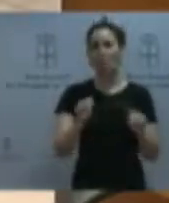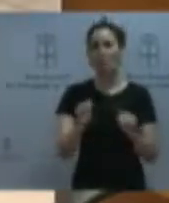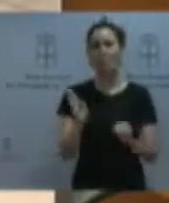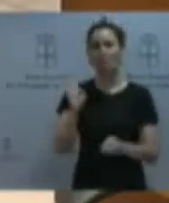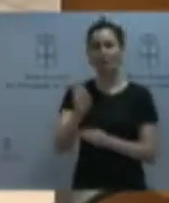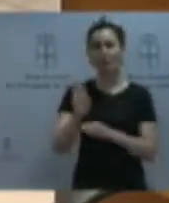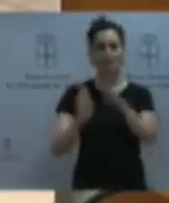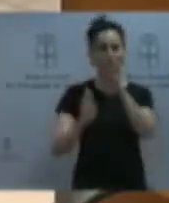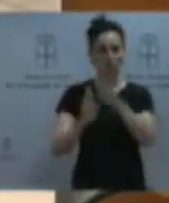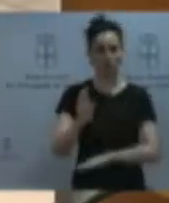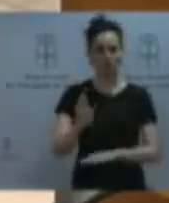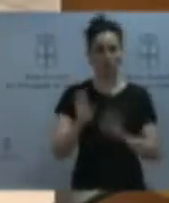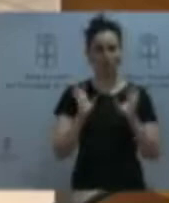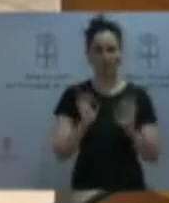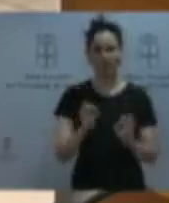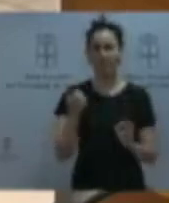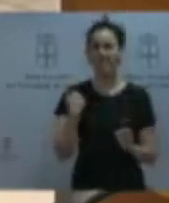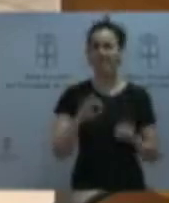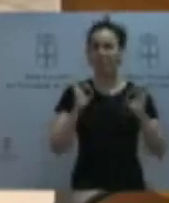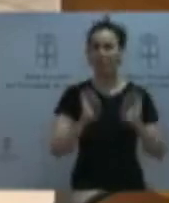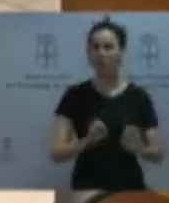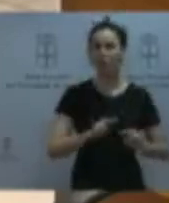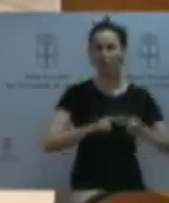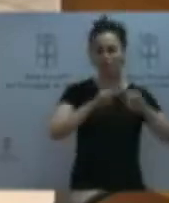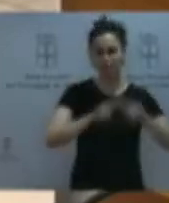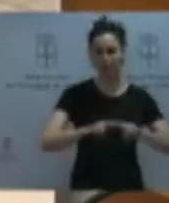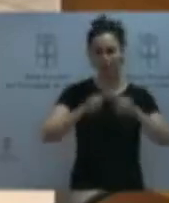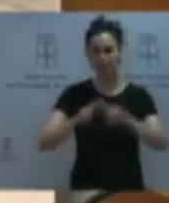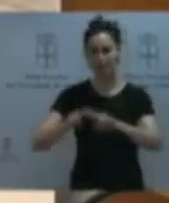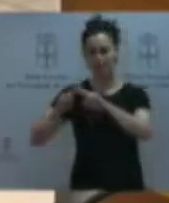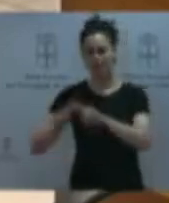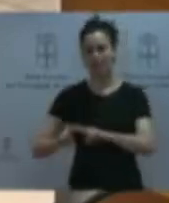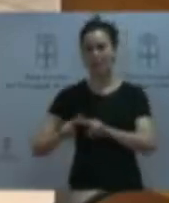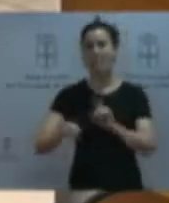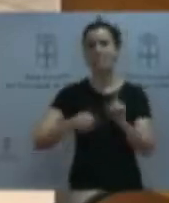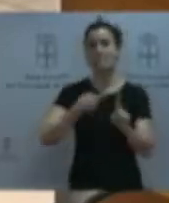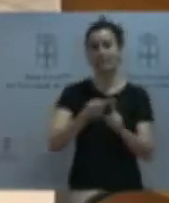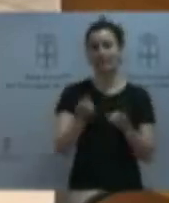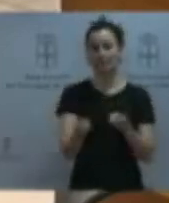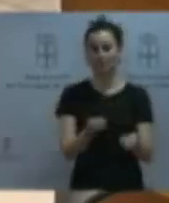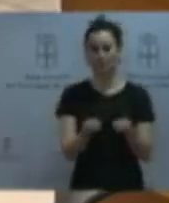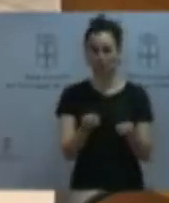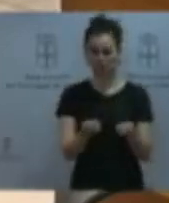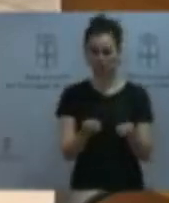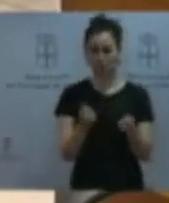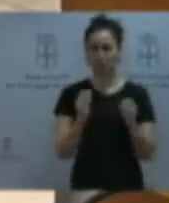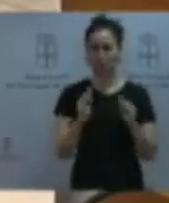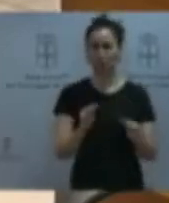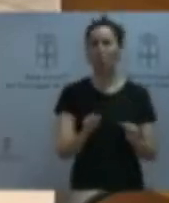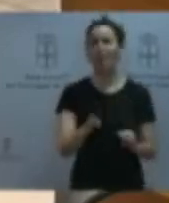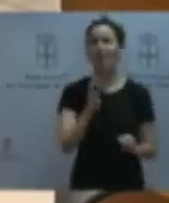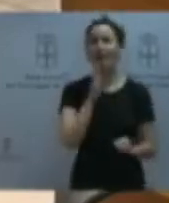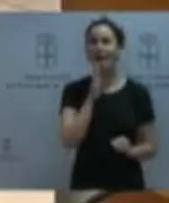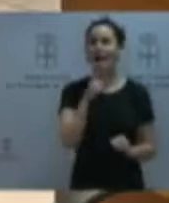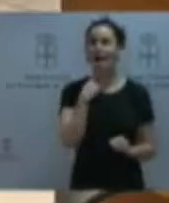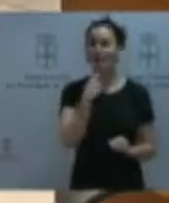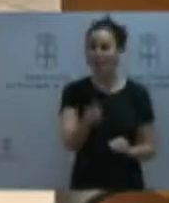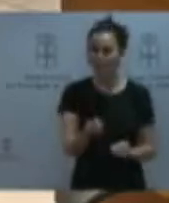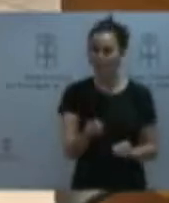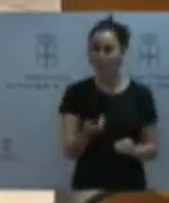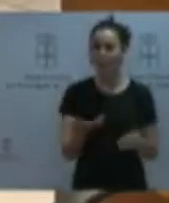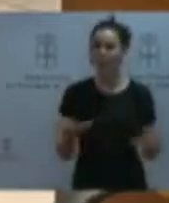pasan también todos esos controles de los órganos que antes le relataba, sin que, hasta ahora, ninguno de esos órganos